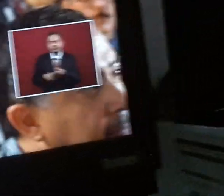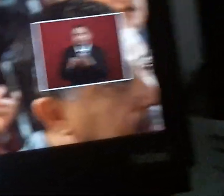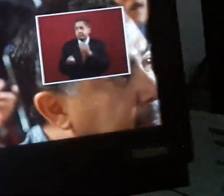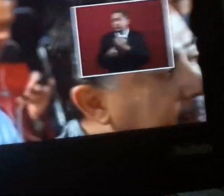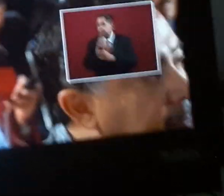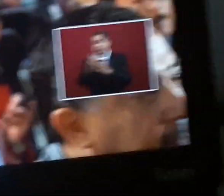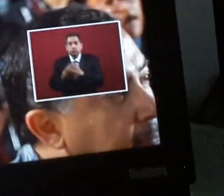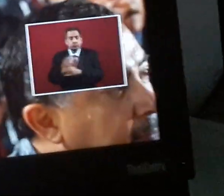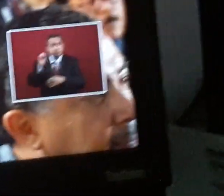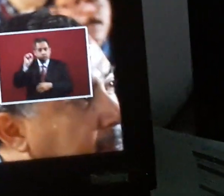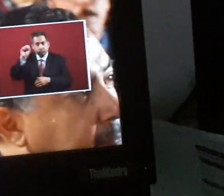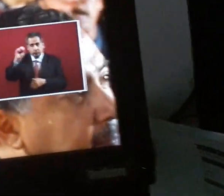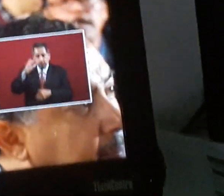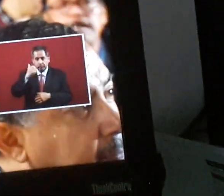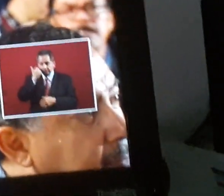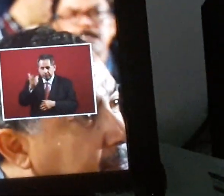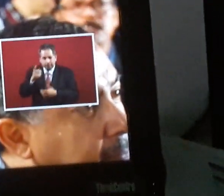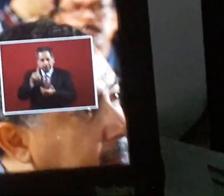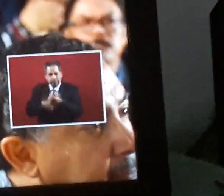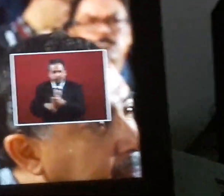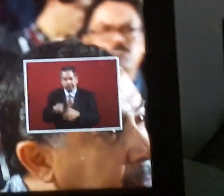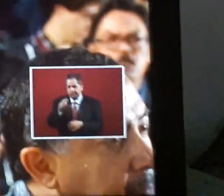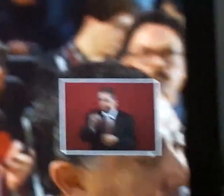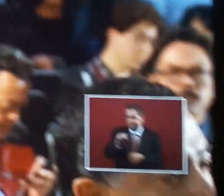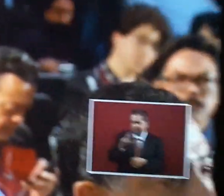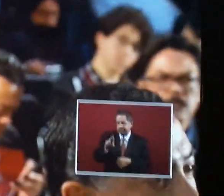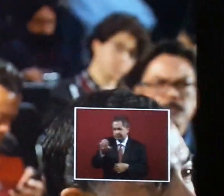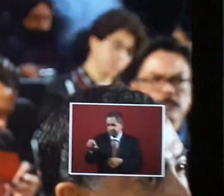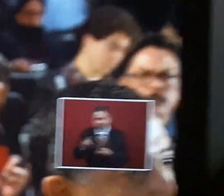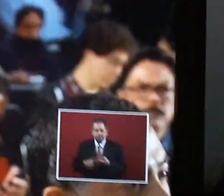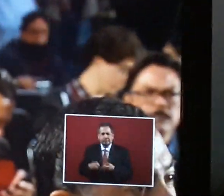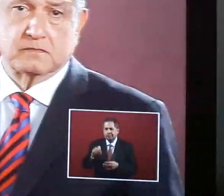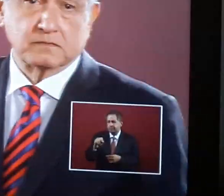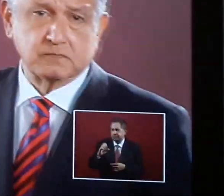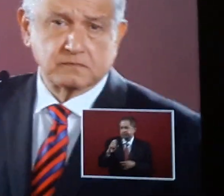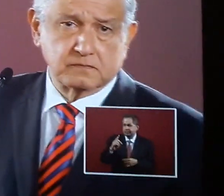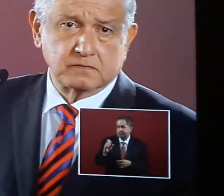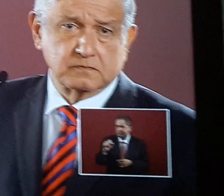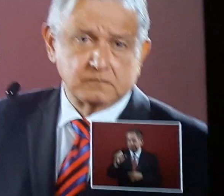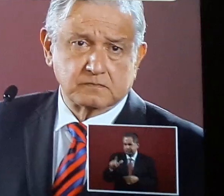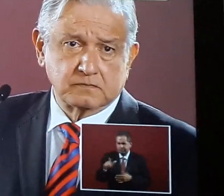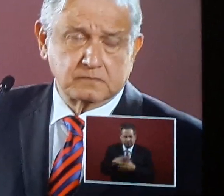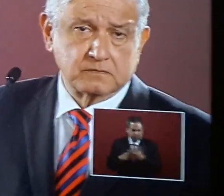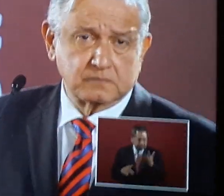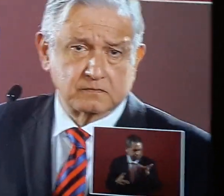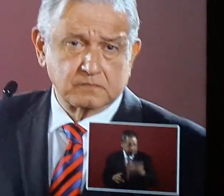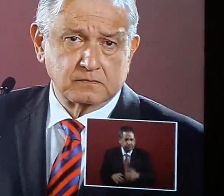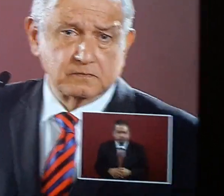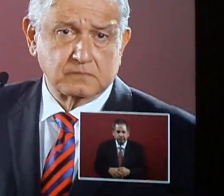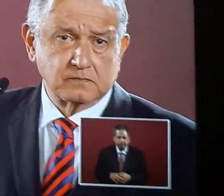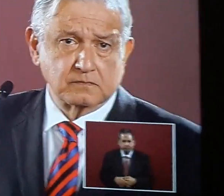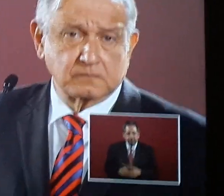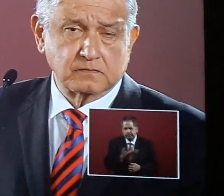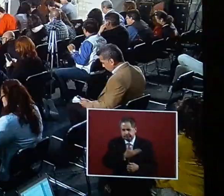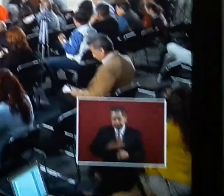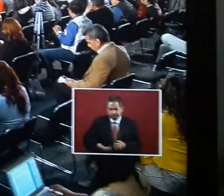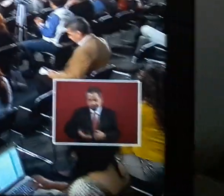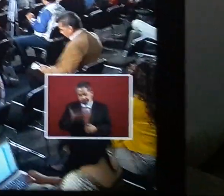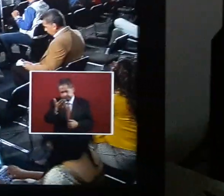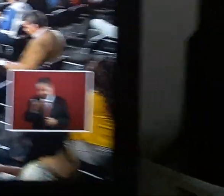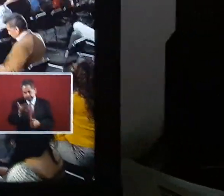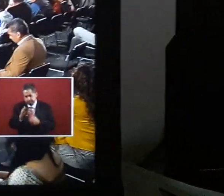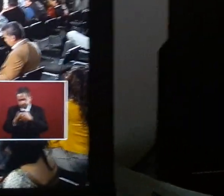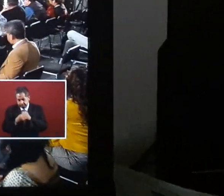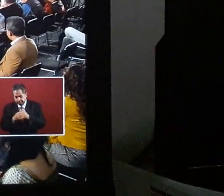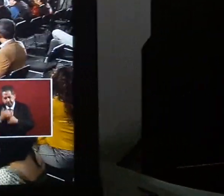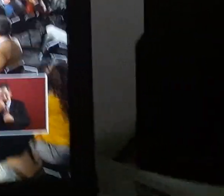quieren surgir en la Secretaría de Relaciones Exteriores, en Sede Sol. Presidente, a mí me gustaría, si usted me lo